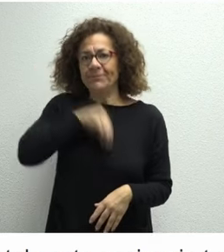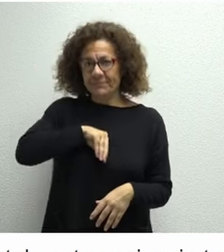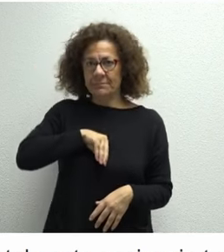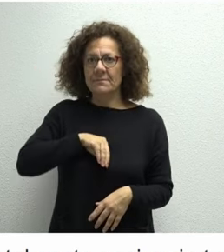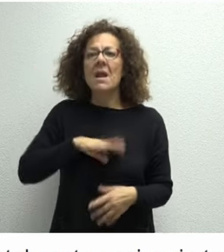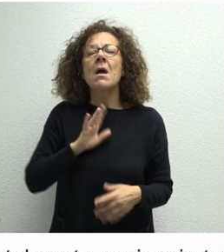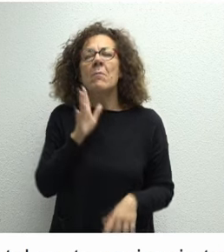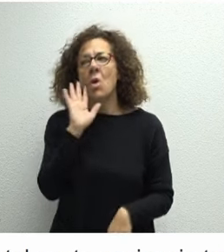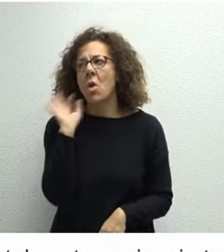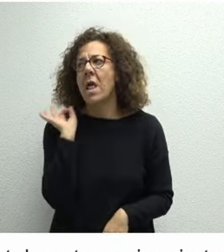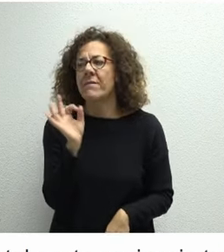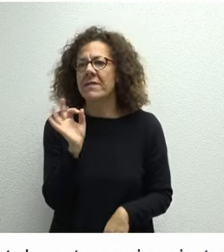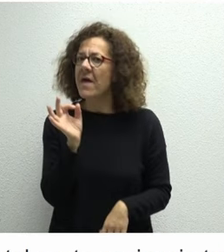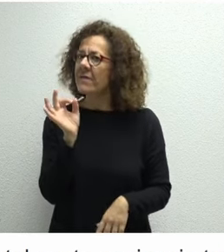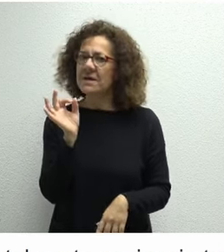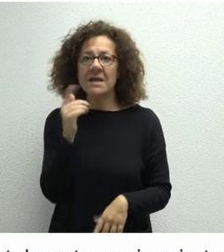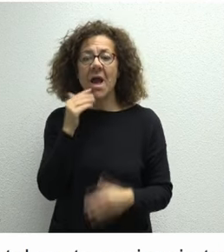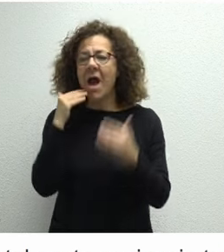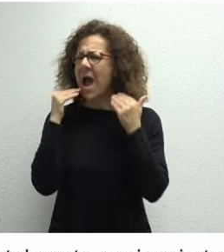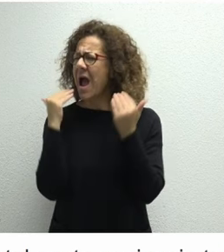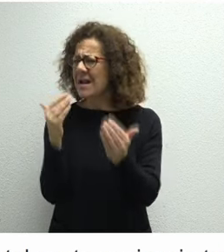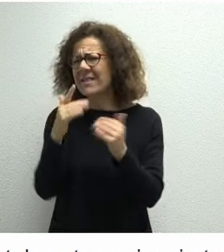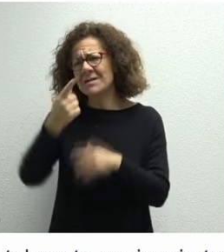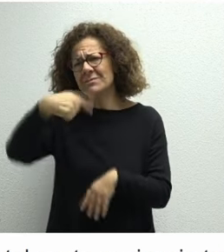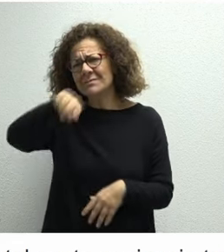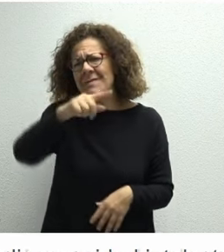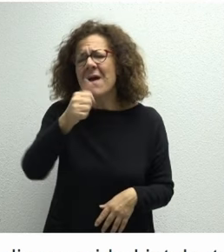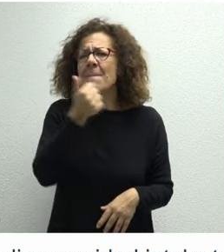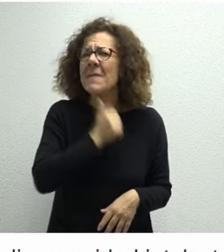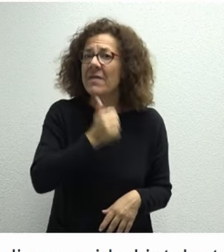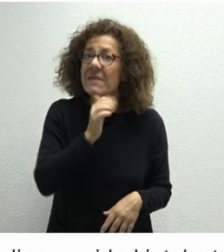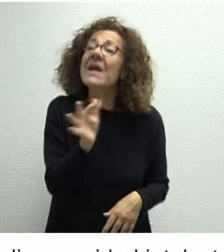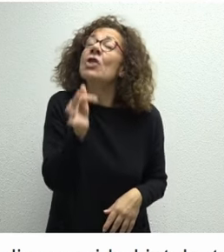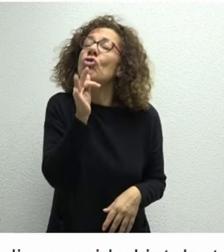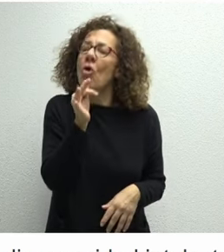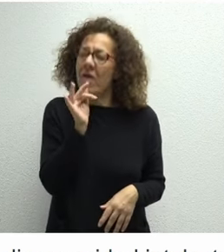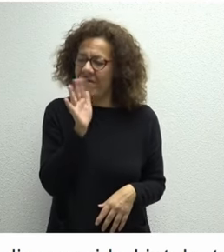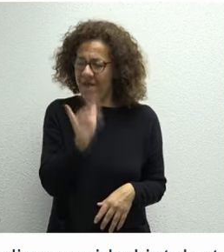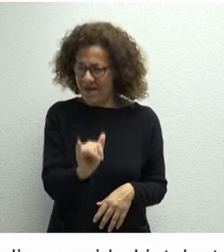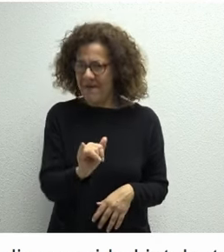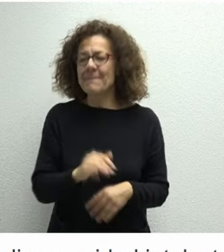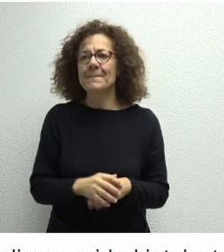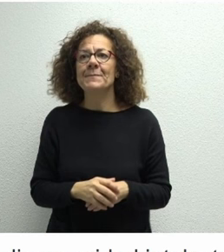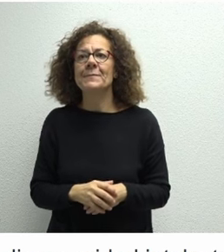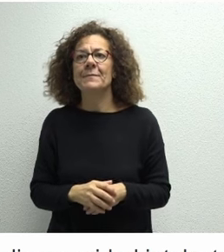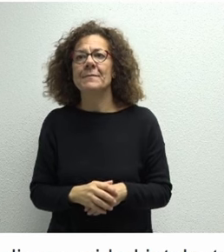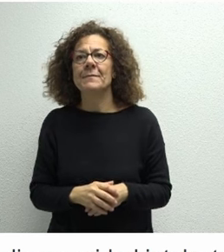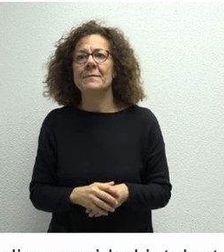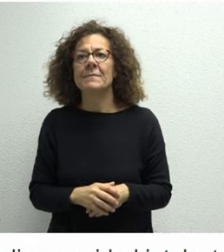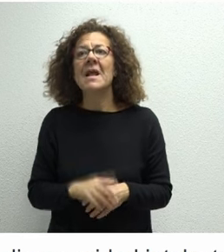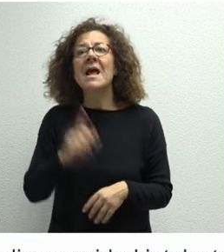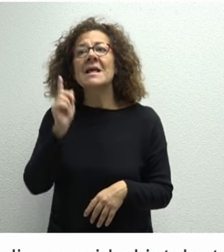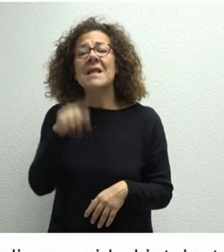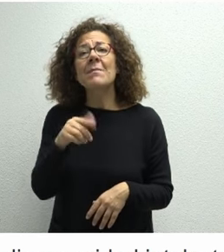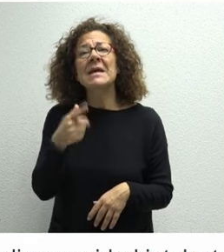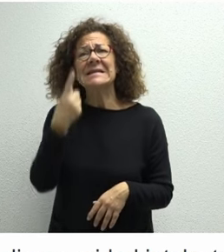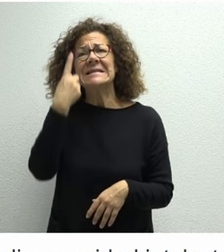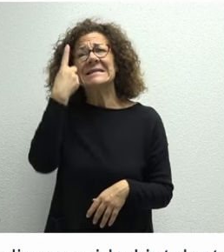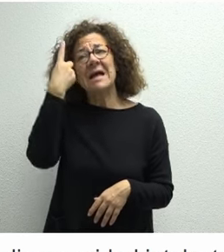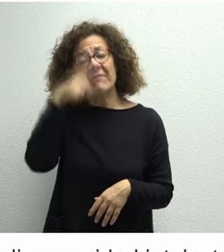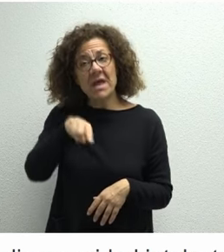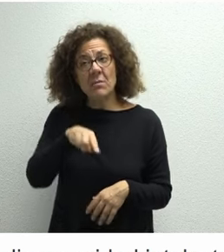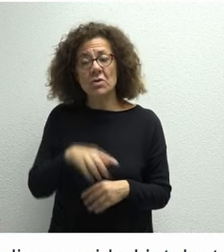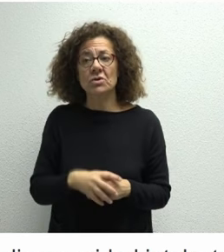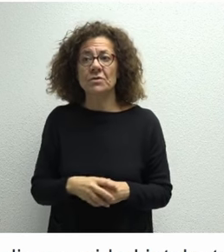pero la verdad es que no podemos estar más agradecidos a la paciencia que que tuvieron y que siguen teniendo eh Y también éramos conscientes de